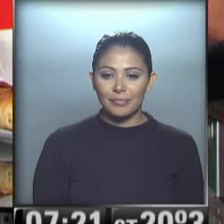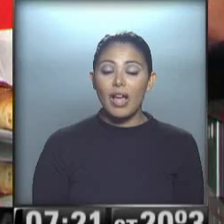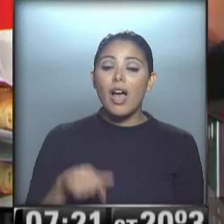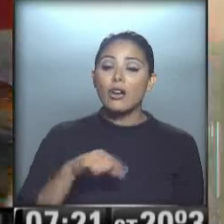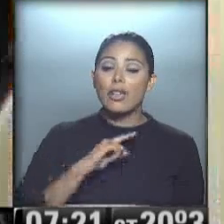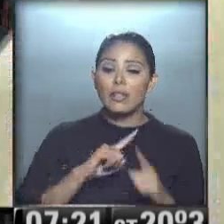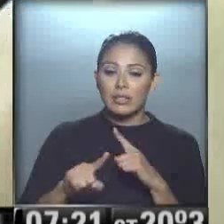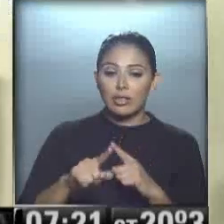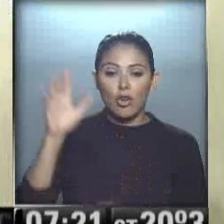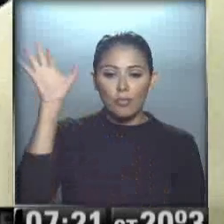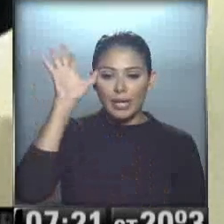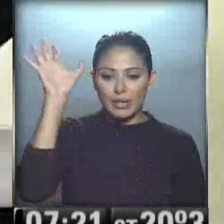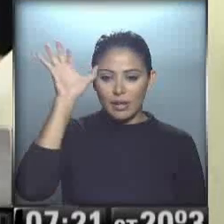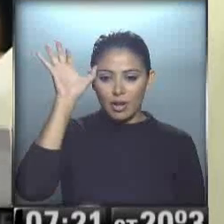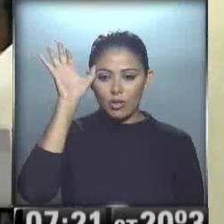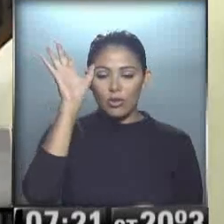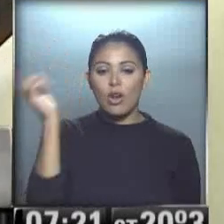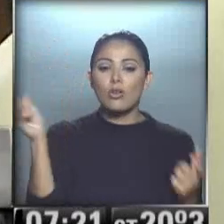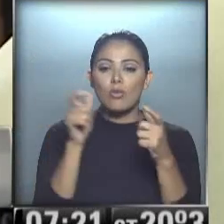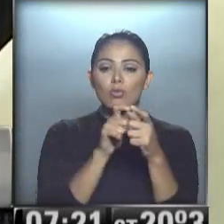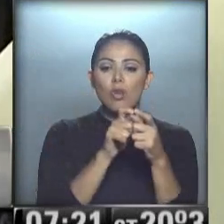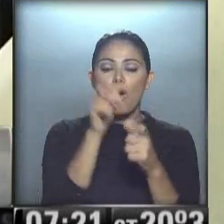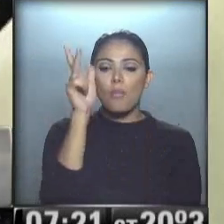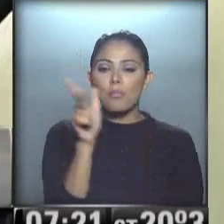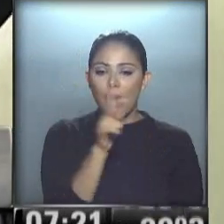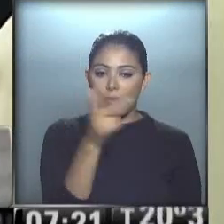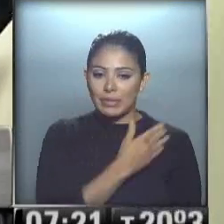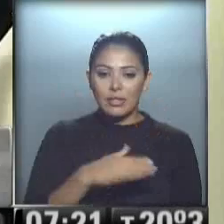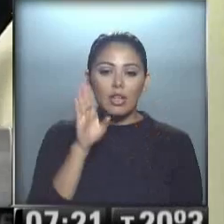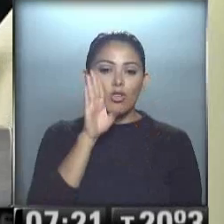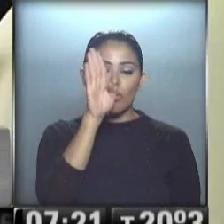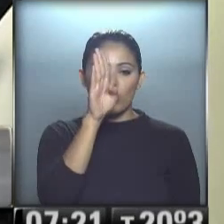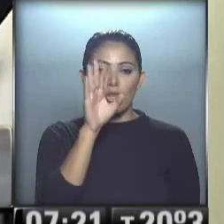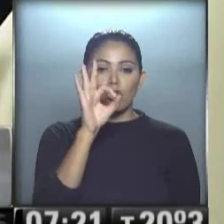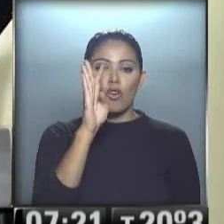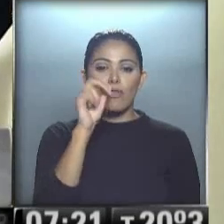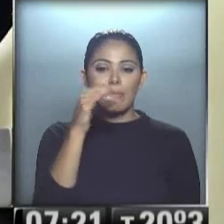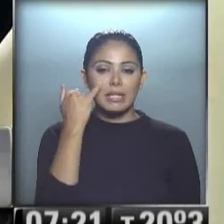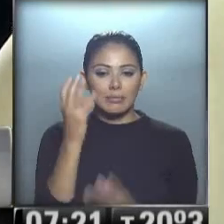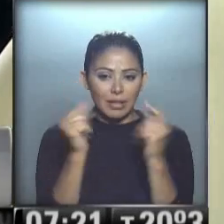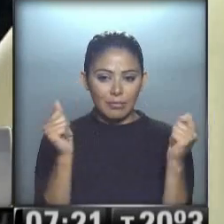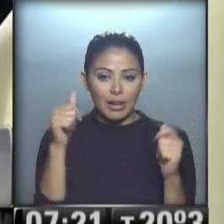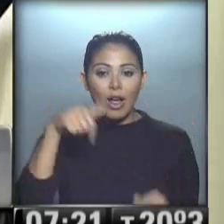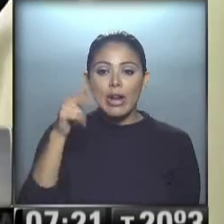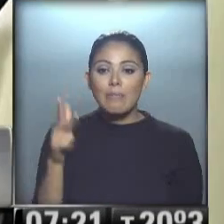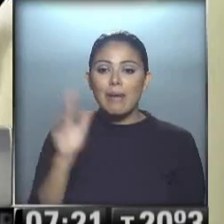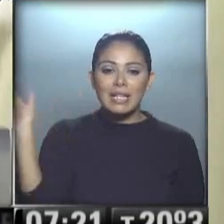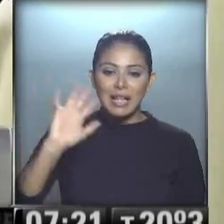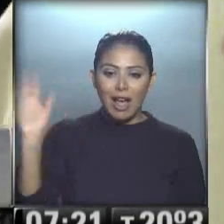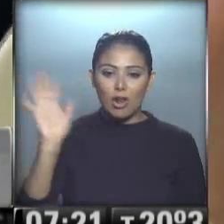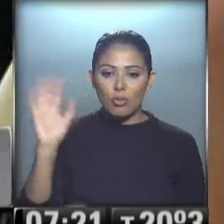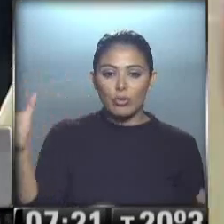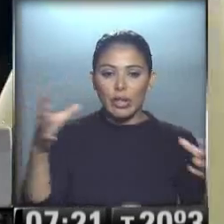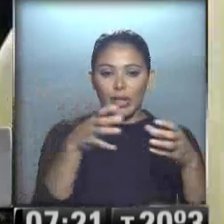nos vamos en vivo al Vaticano finalizó la reunión entre el Papa Francisco y el presidente de Estados Unidos Barack Obama está saludando el papa a la